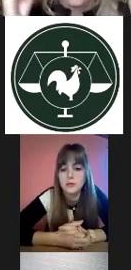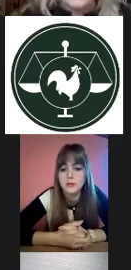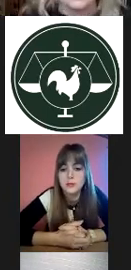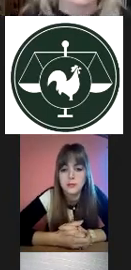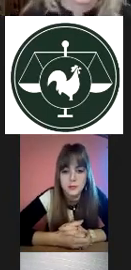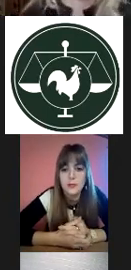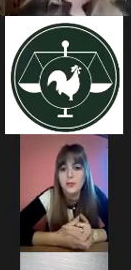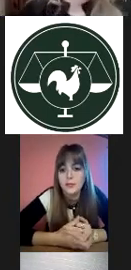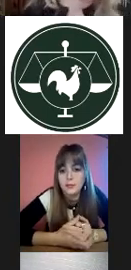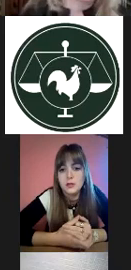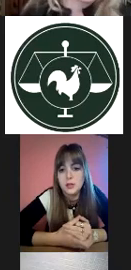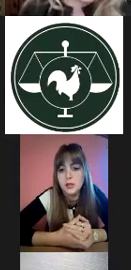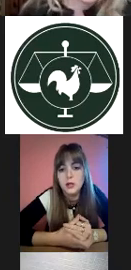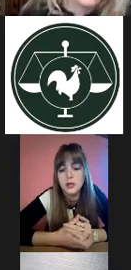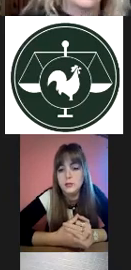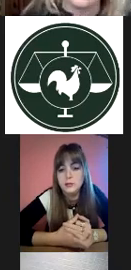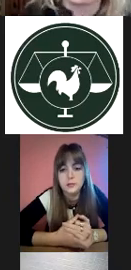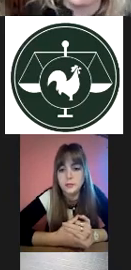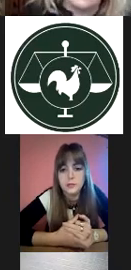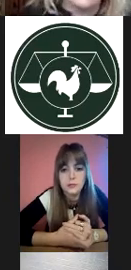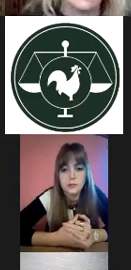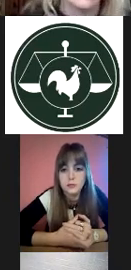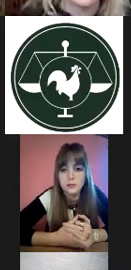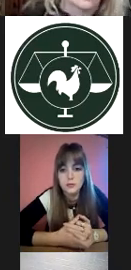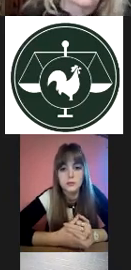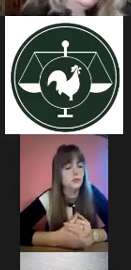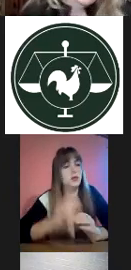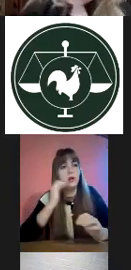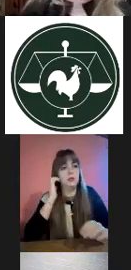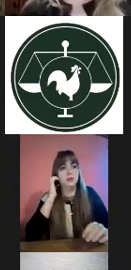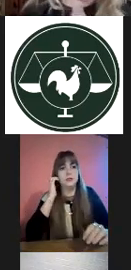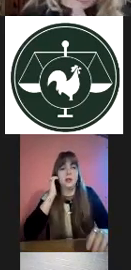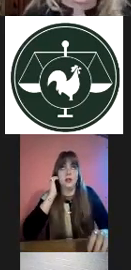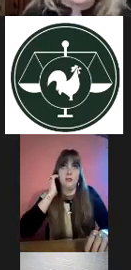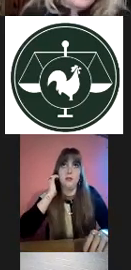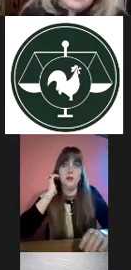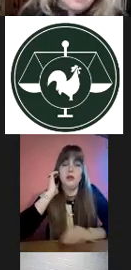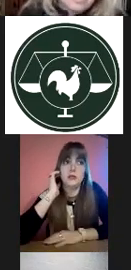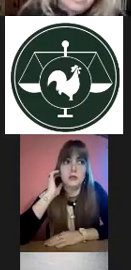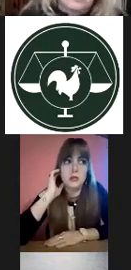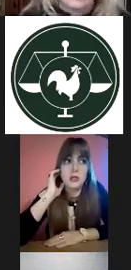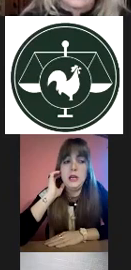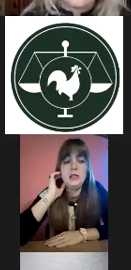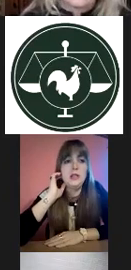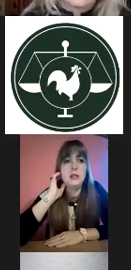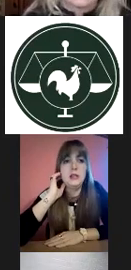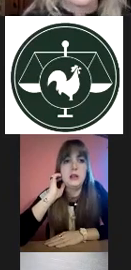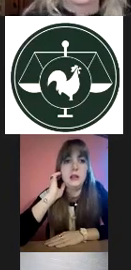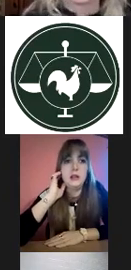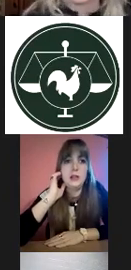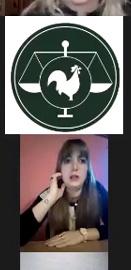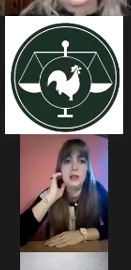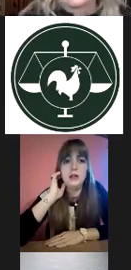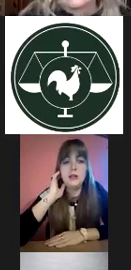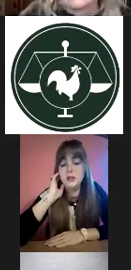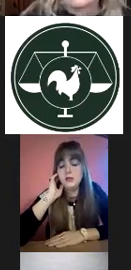el que lo comete. Entonces, no es cuestión de decir, Juan Pérez hizo esto y nada más. Mismo los scratches que salen